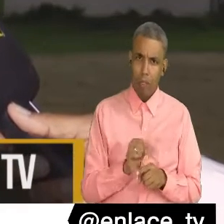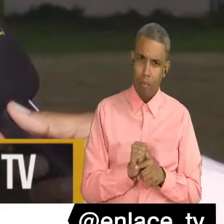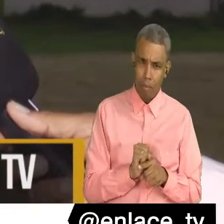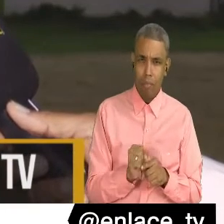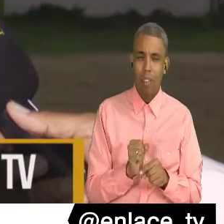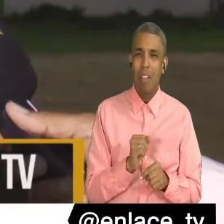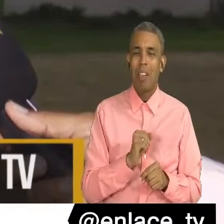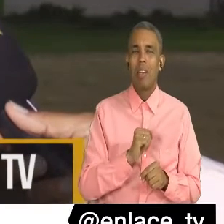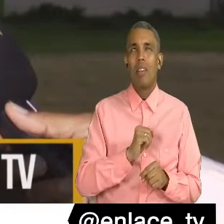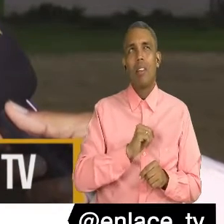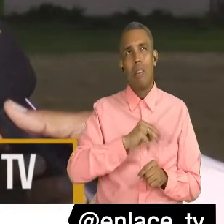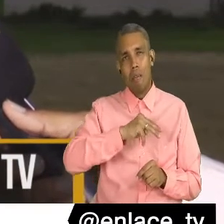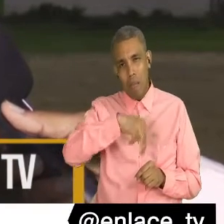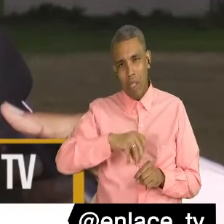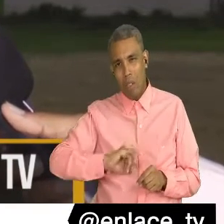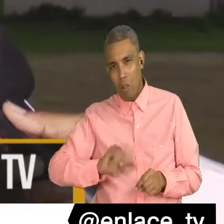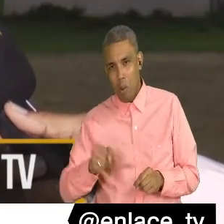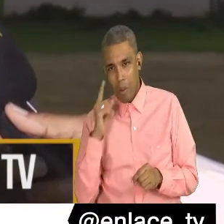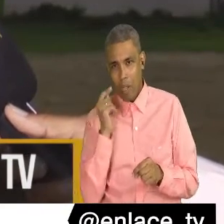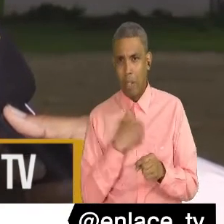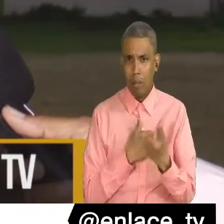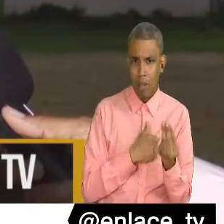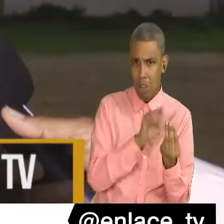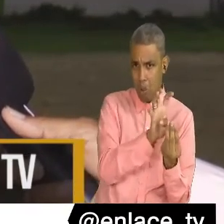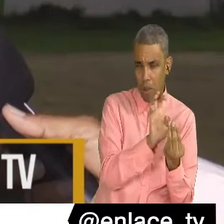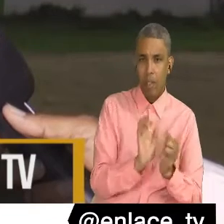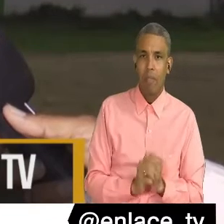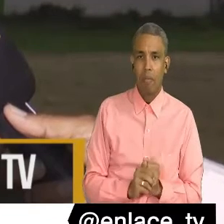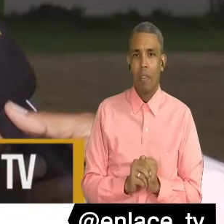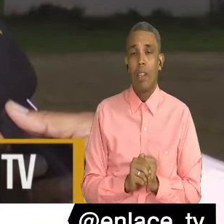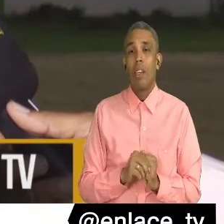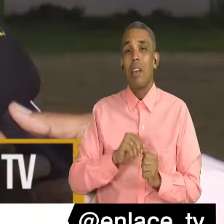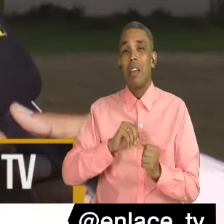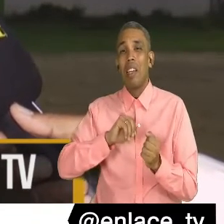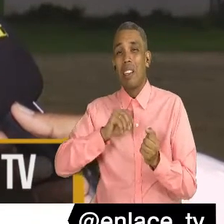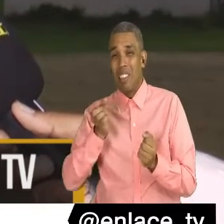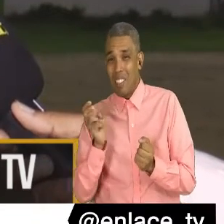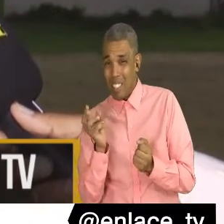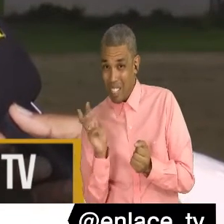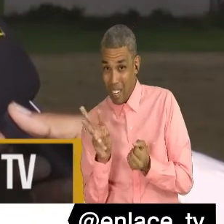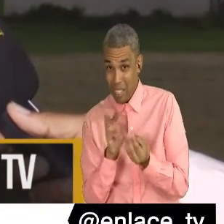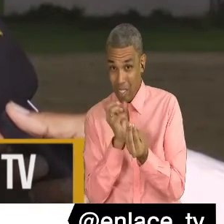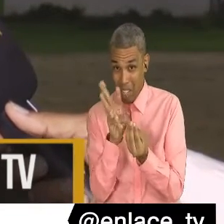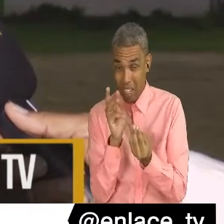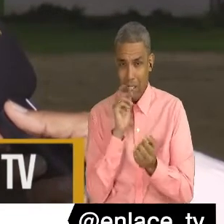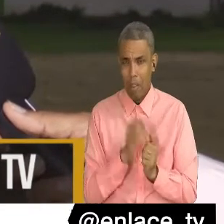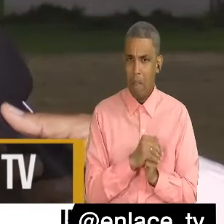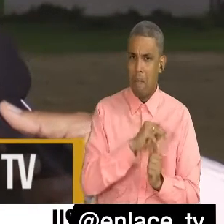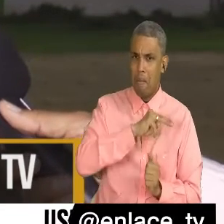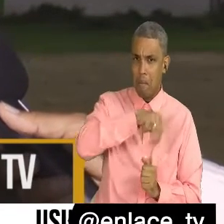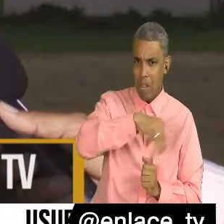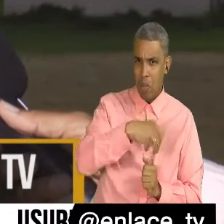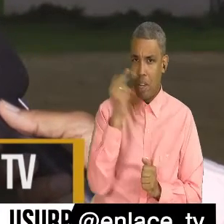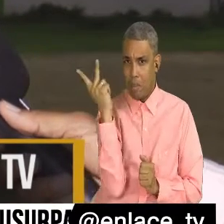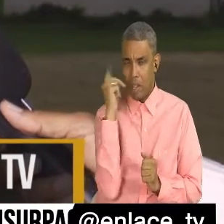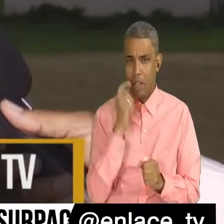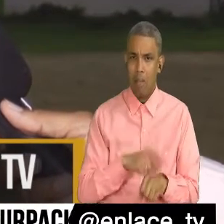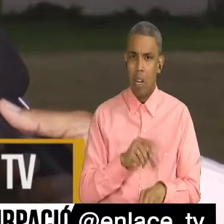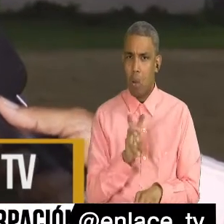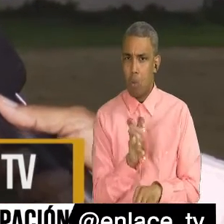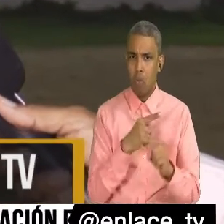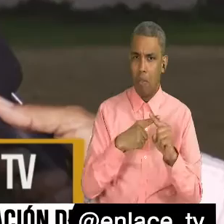Libertad de la Sintética. Y con la categoría 13 entrenamos miércoles y viernes en la Cotraeco de 8:30. Y la categoría